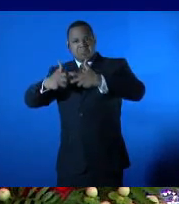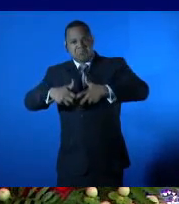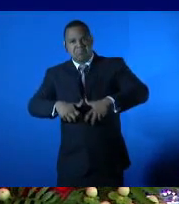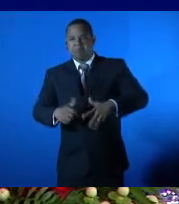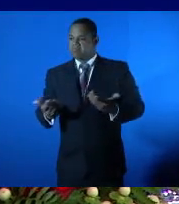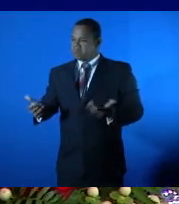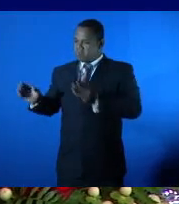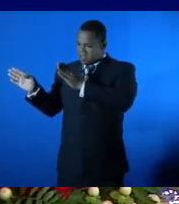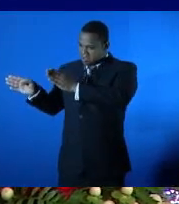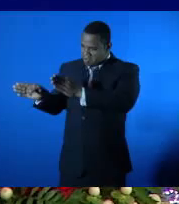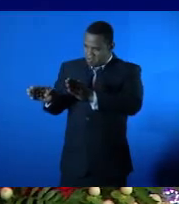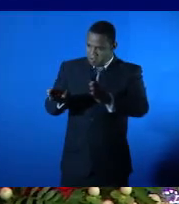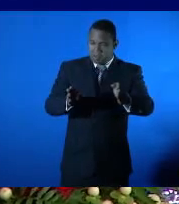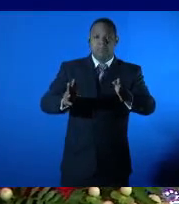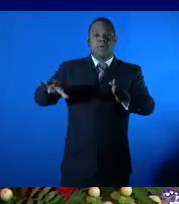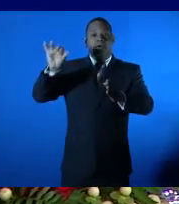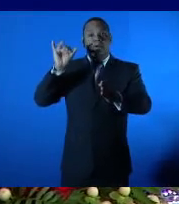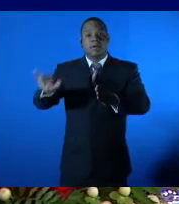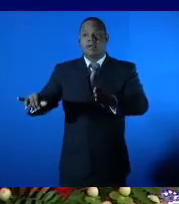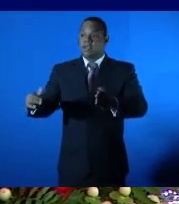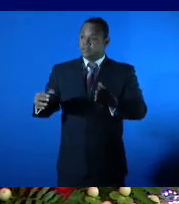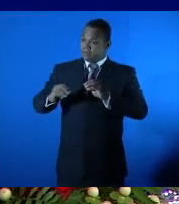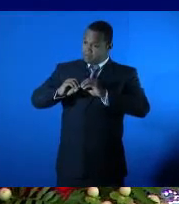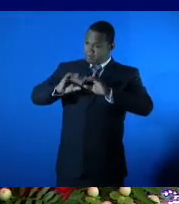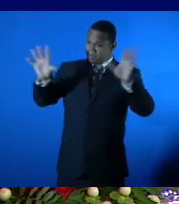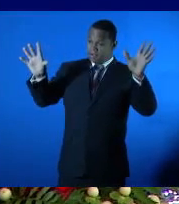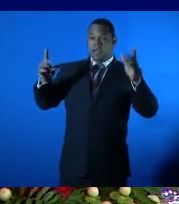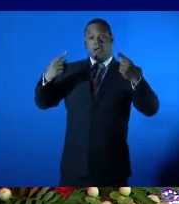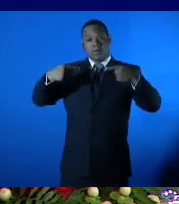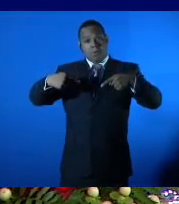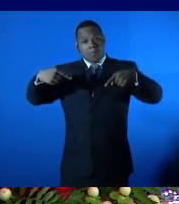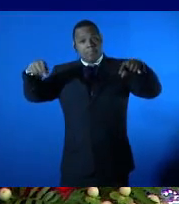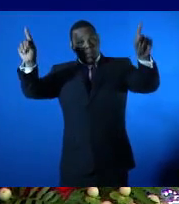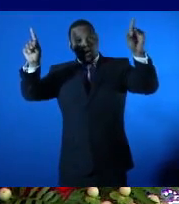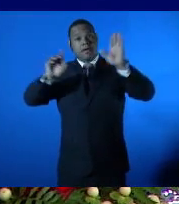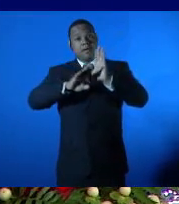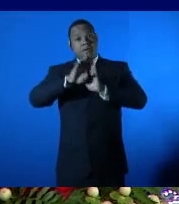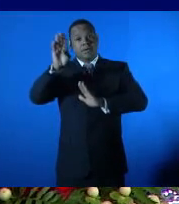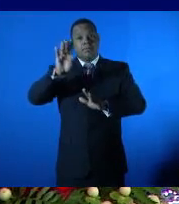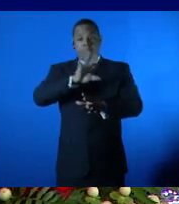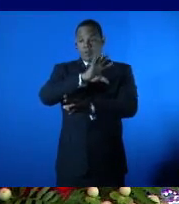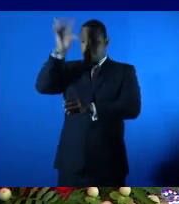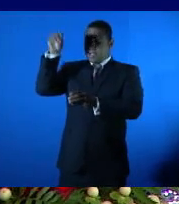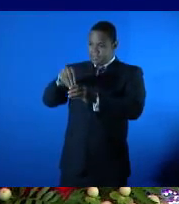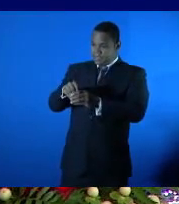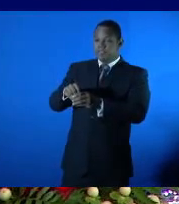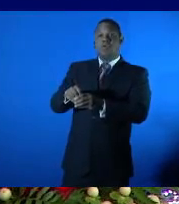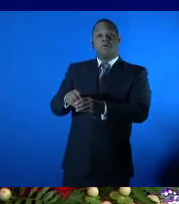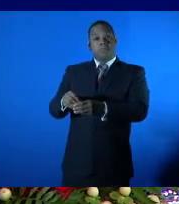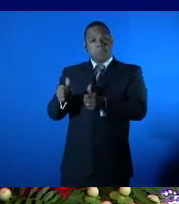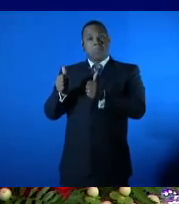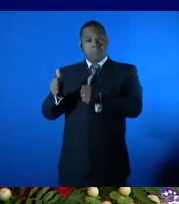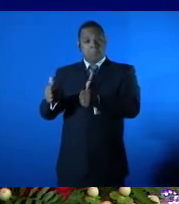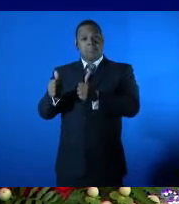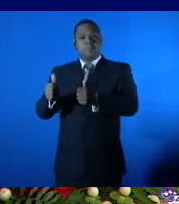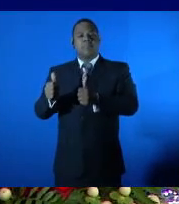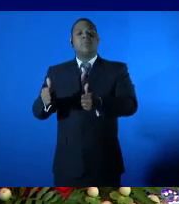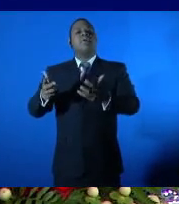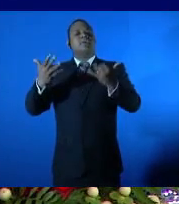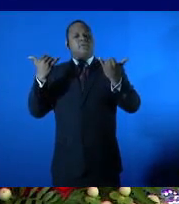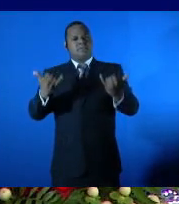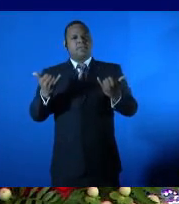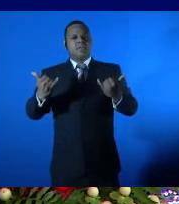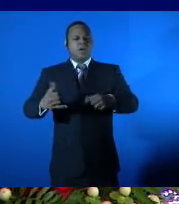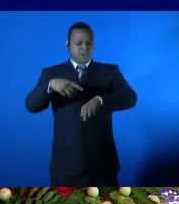señal del logro de nuestros procesos de integración. Es por eso que digo que este sería un muy buen momento en